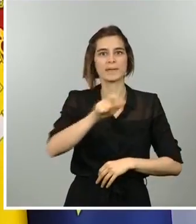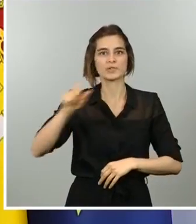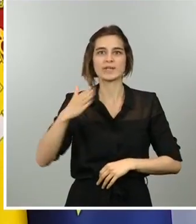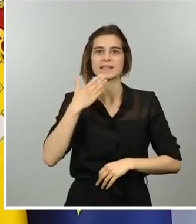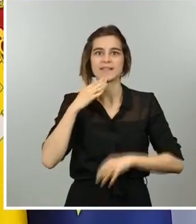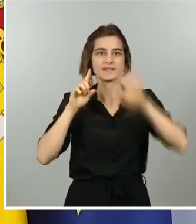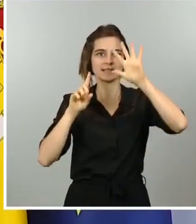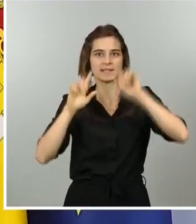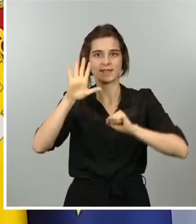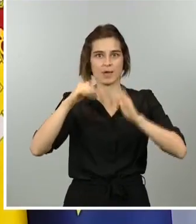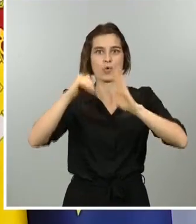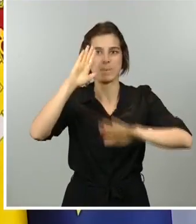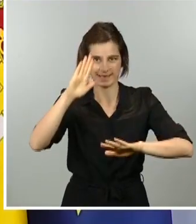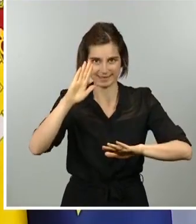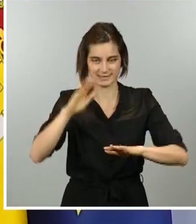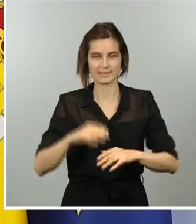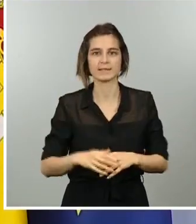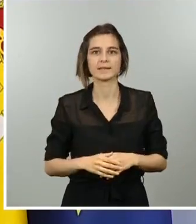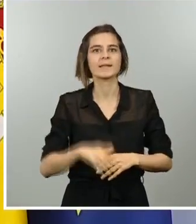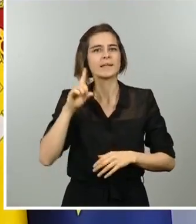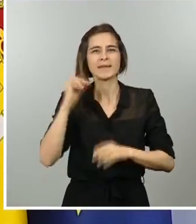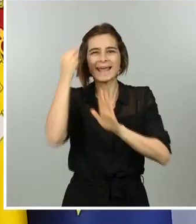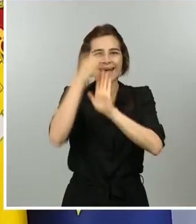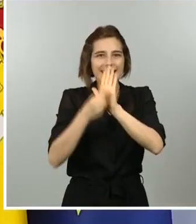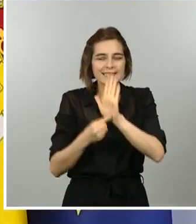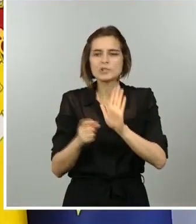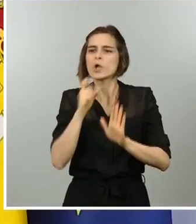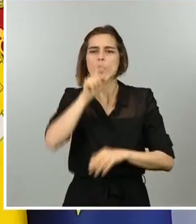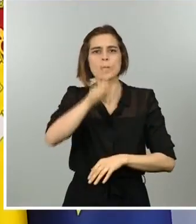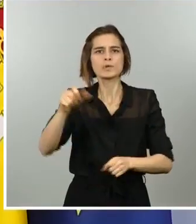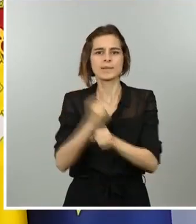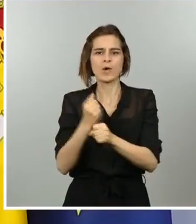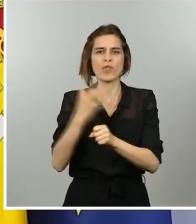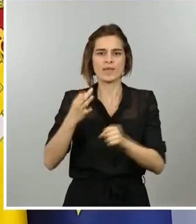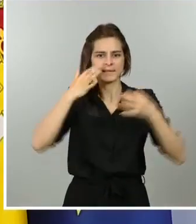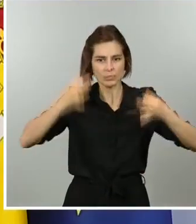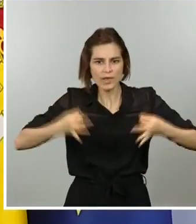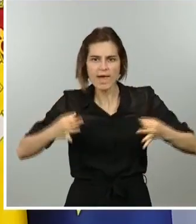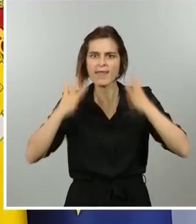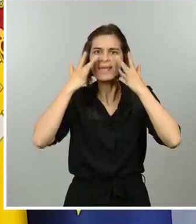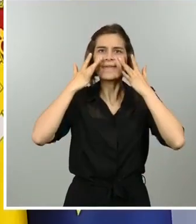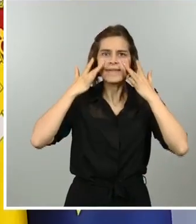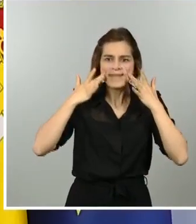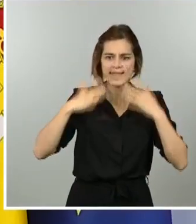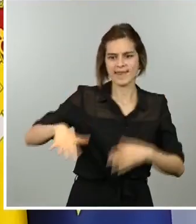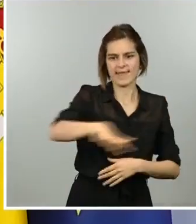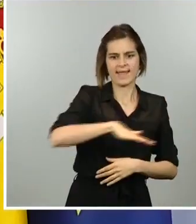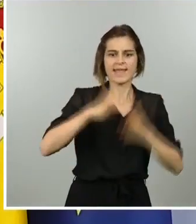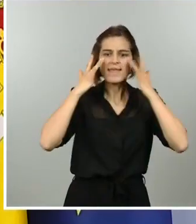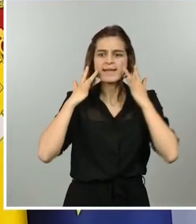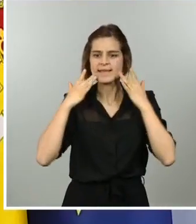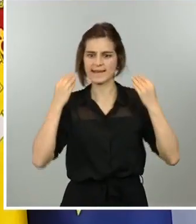requisitos relativos a la seguridad e higiene de los trabajadores, a la seguridad e higiene del local. Por ejemplo, la obligatoriedad